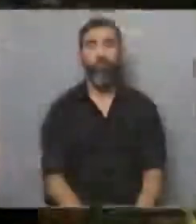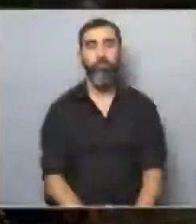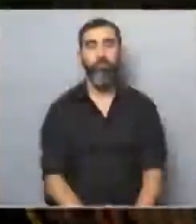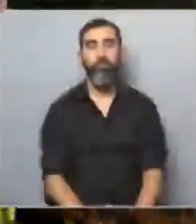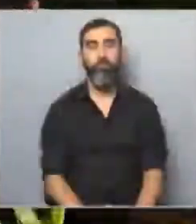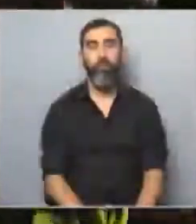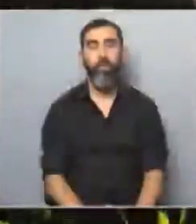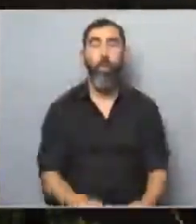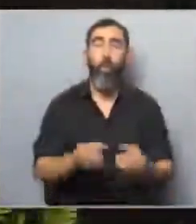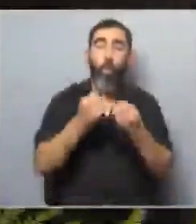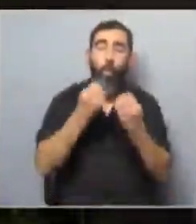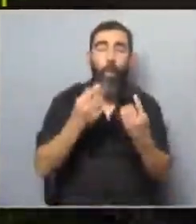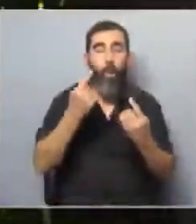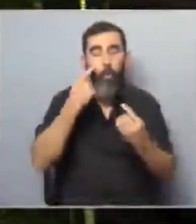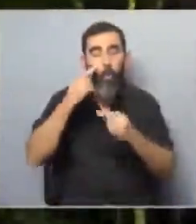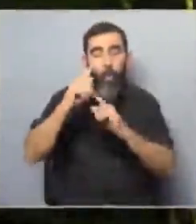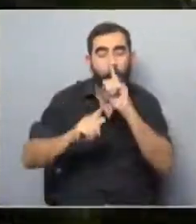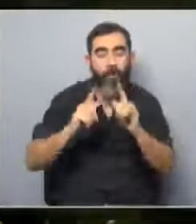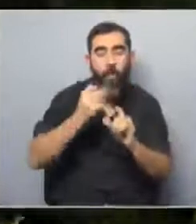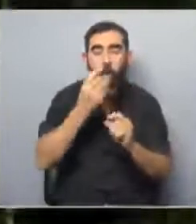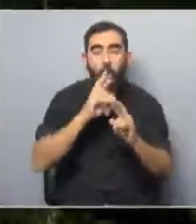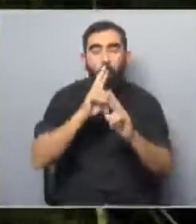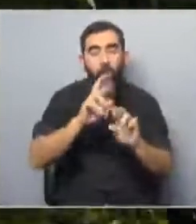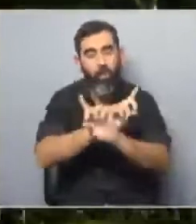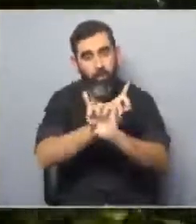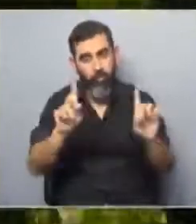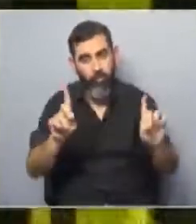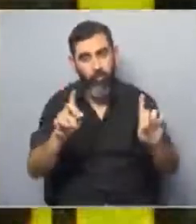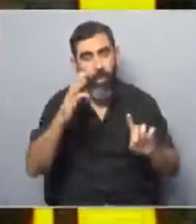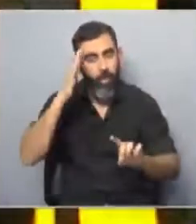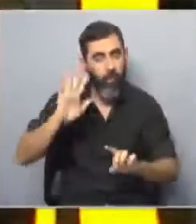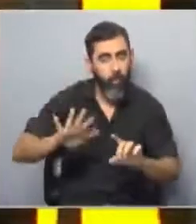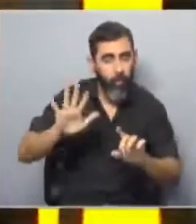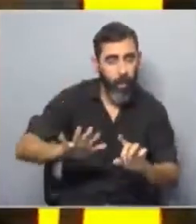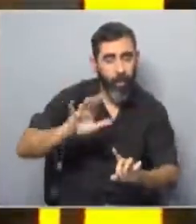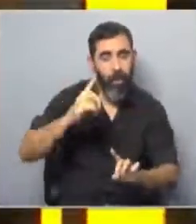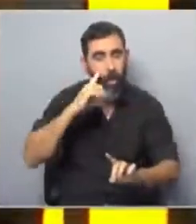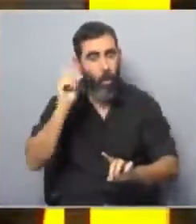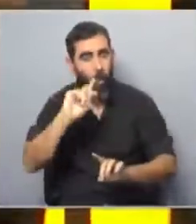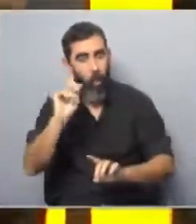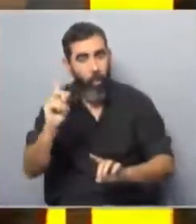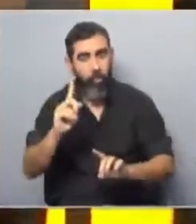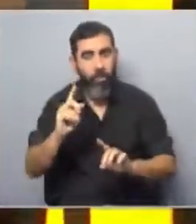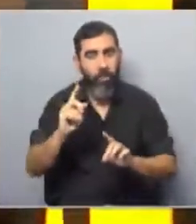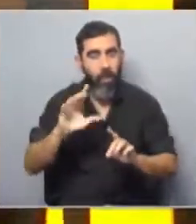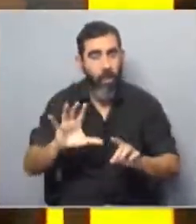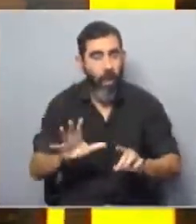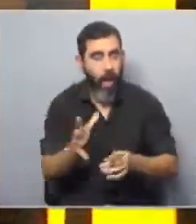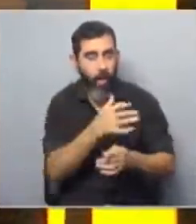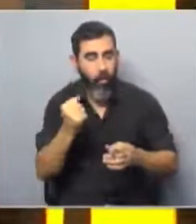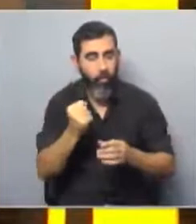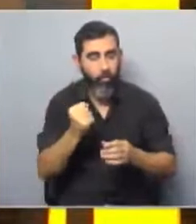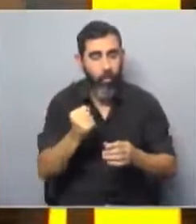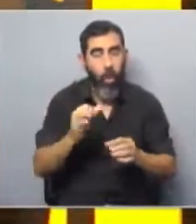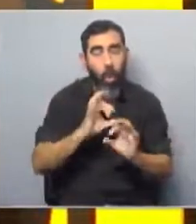No siempre las buenas intenciones terminan en buenos resultados. Ignorancia a veces, desconocimiento, afán de lucro o